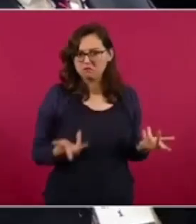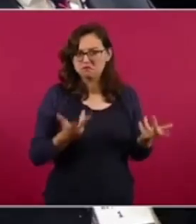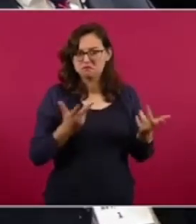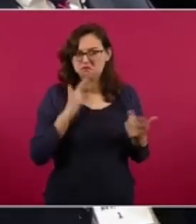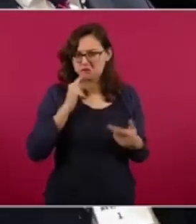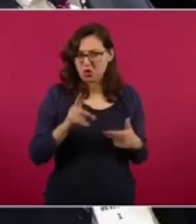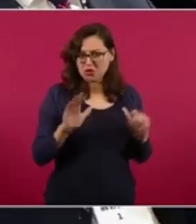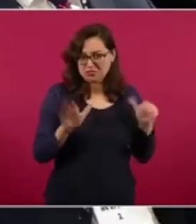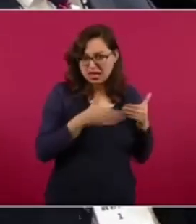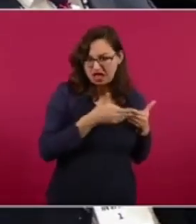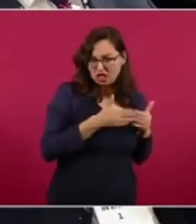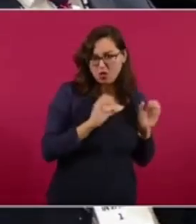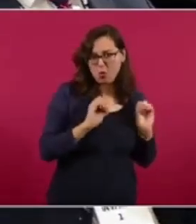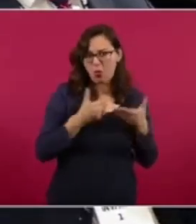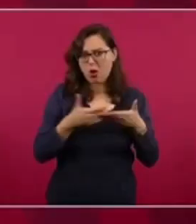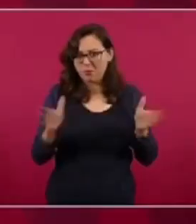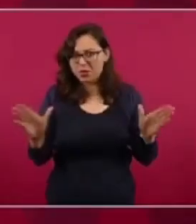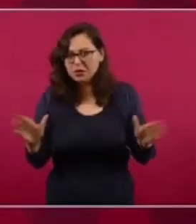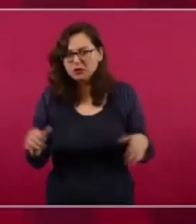Sí, porque